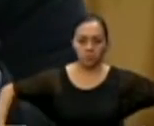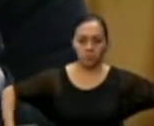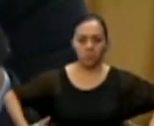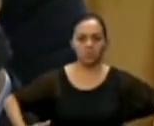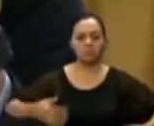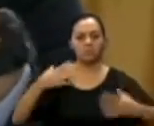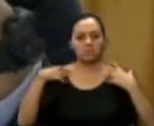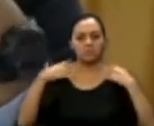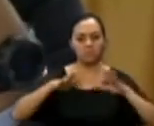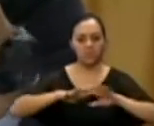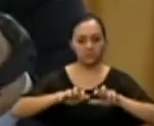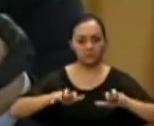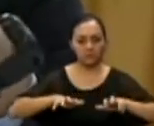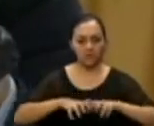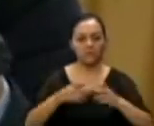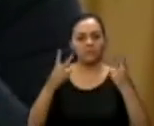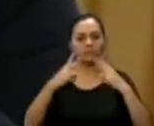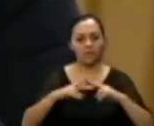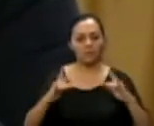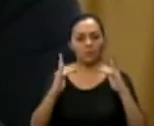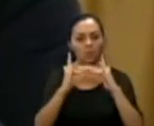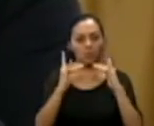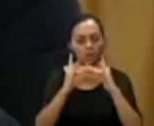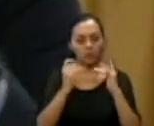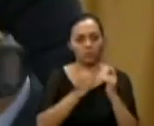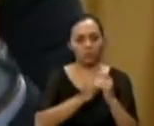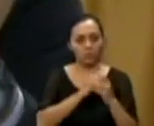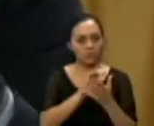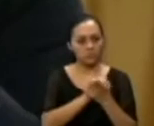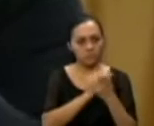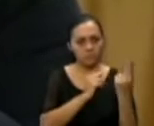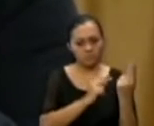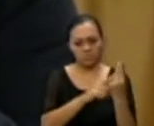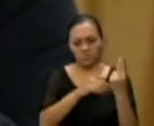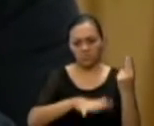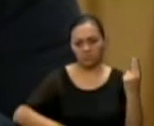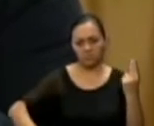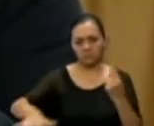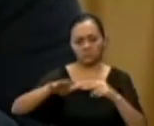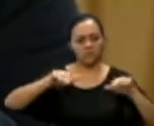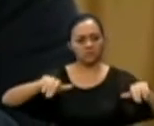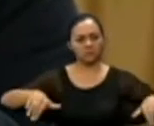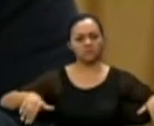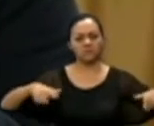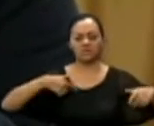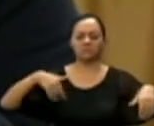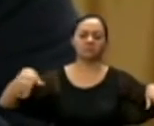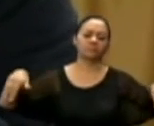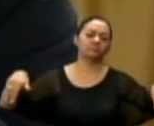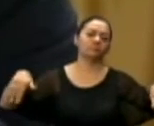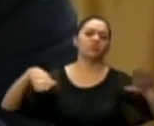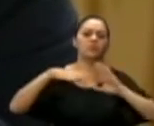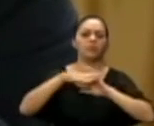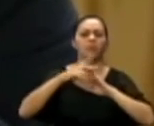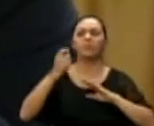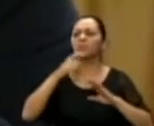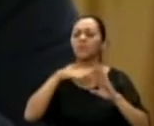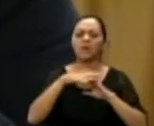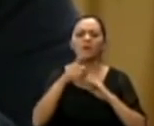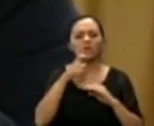el cuarto master también con turco hidromasaje esa era la opulencia estos banqueros cancha de polo